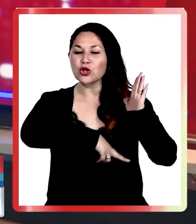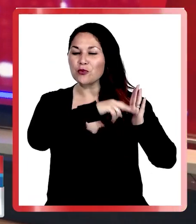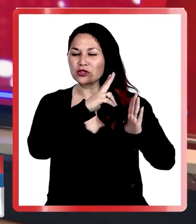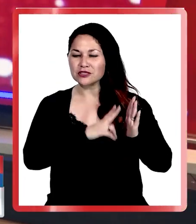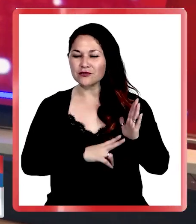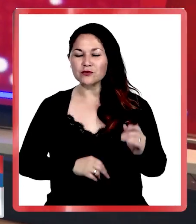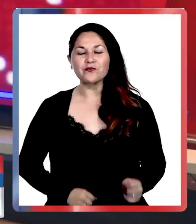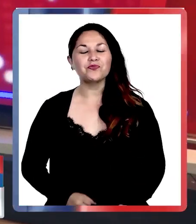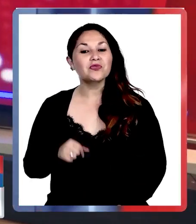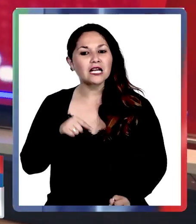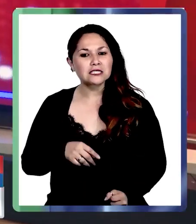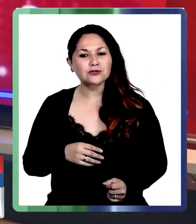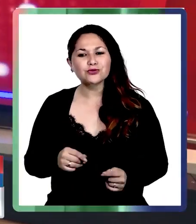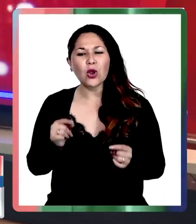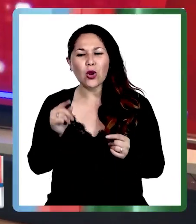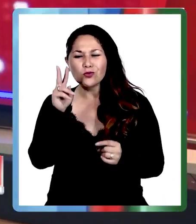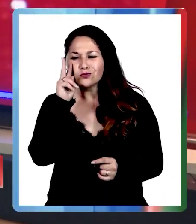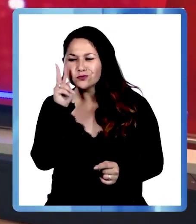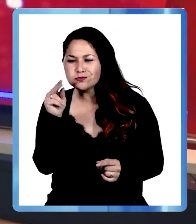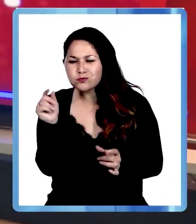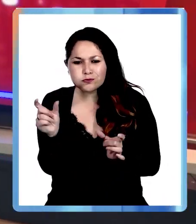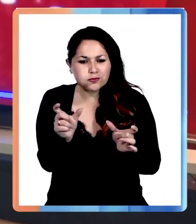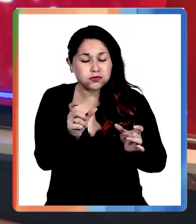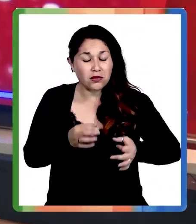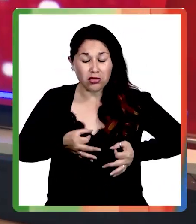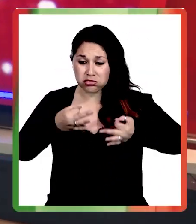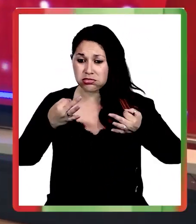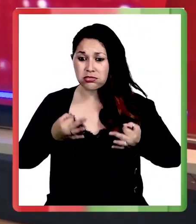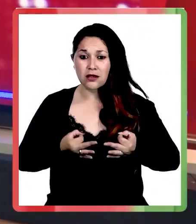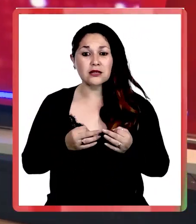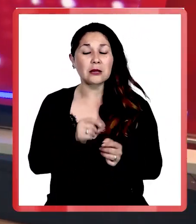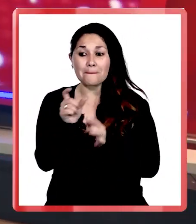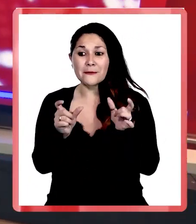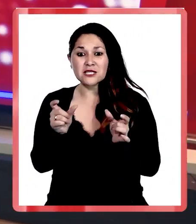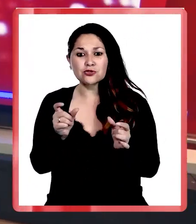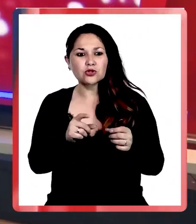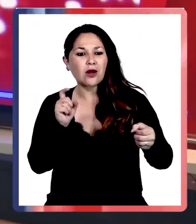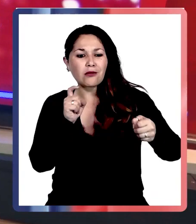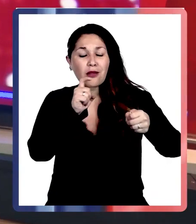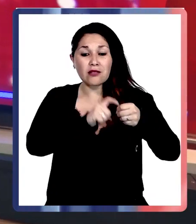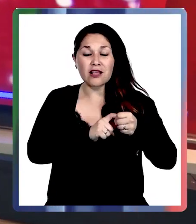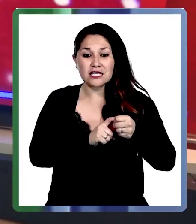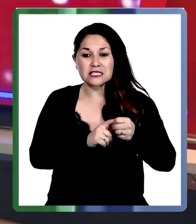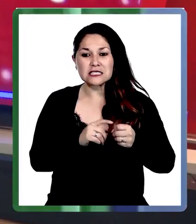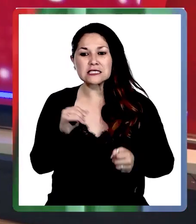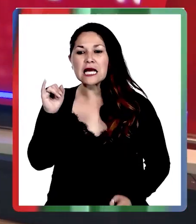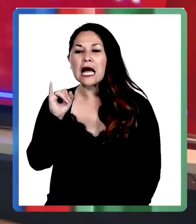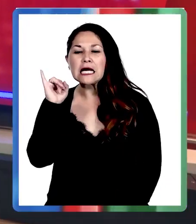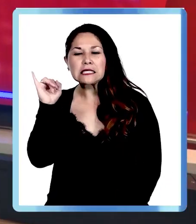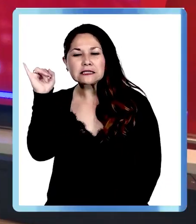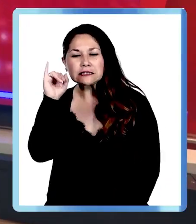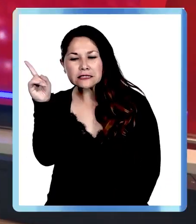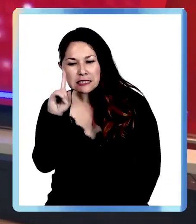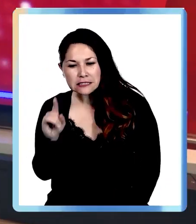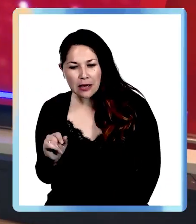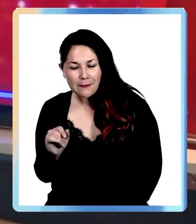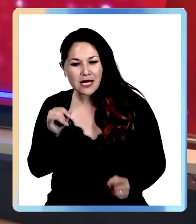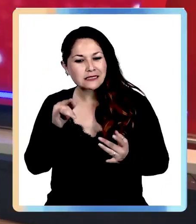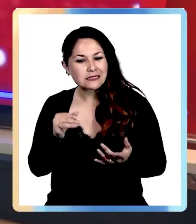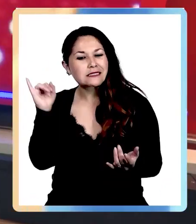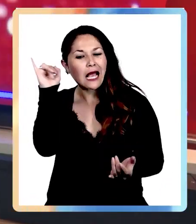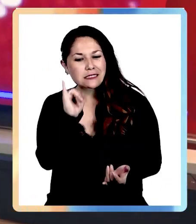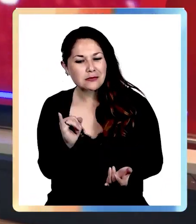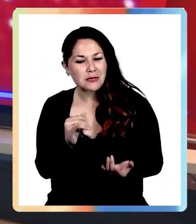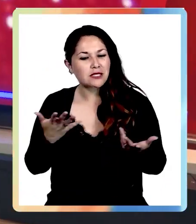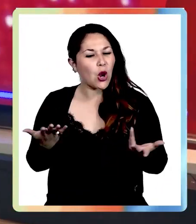Noticias. Estamos siendo testigos de importantes definiciones. Los afiliados a las ISAPRES se preguntan, ¿podré seguir atendiéndome en la salud privada? Y